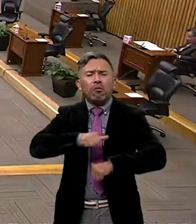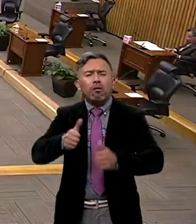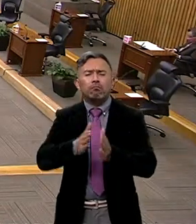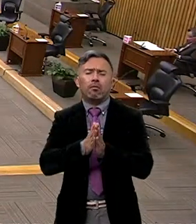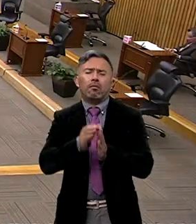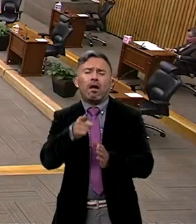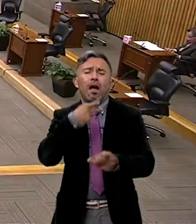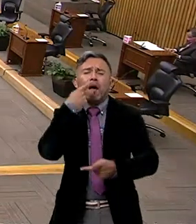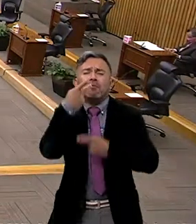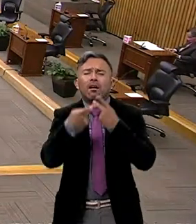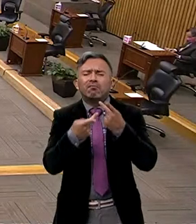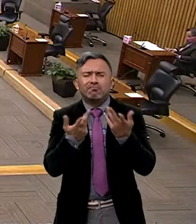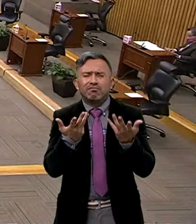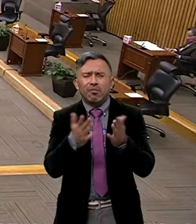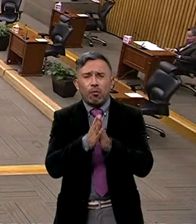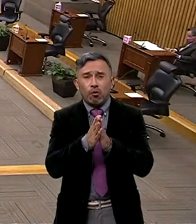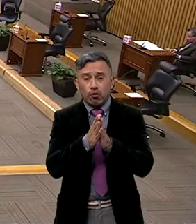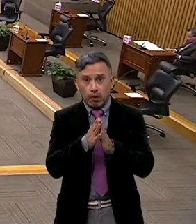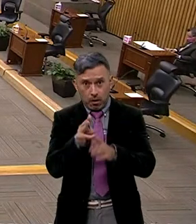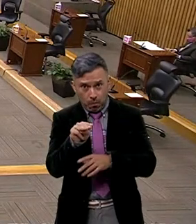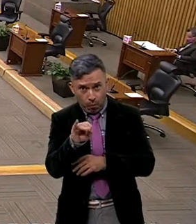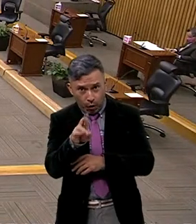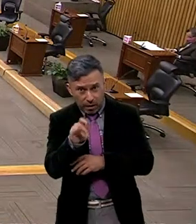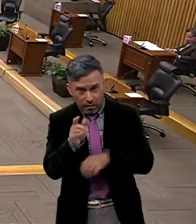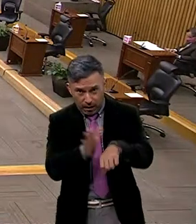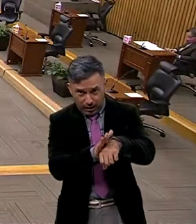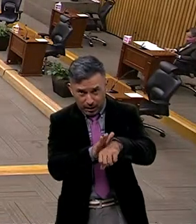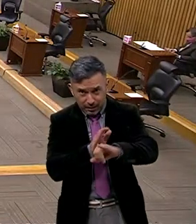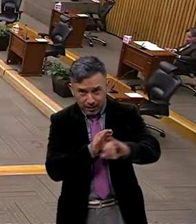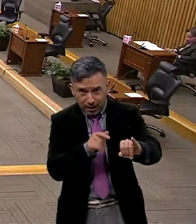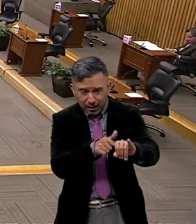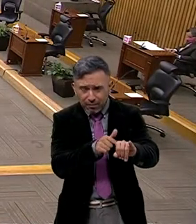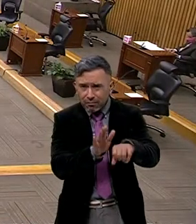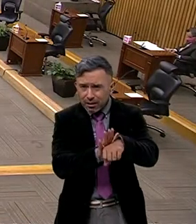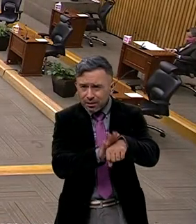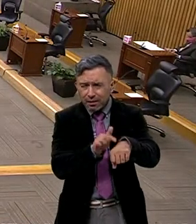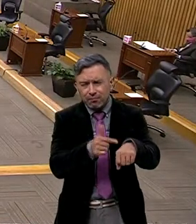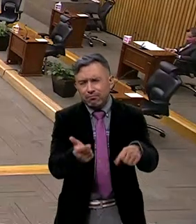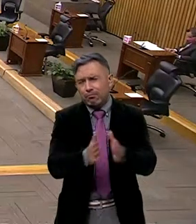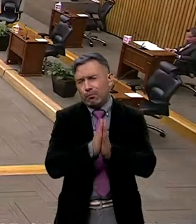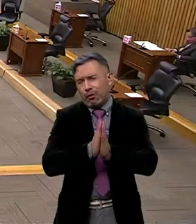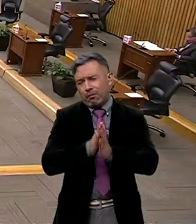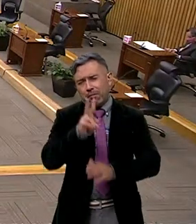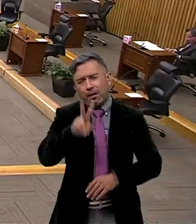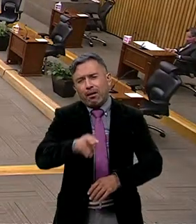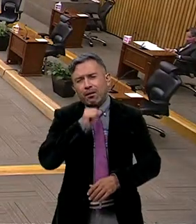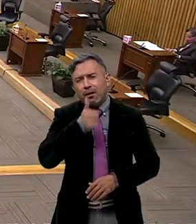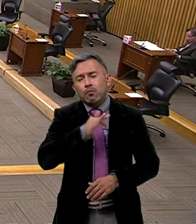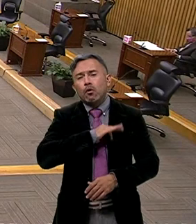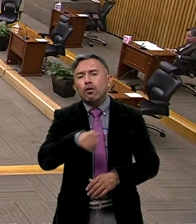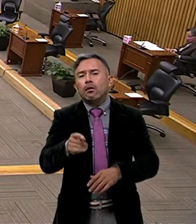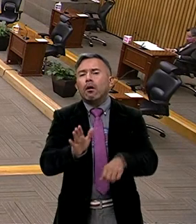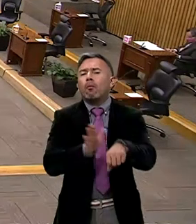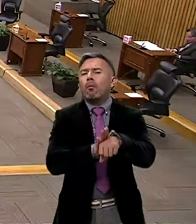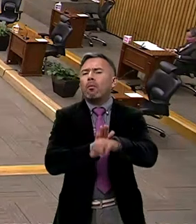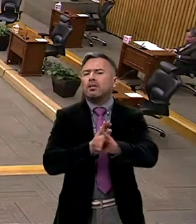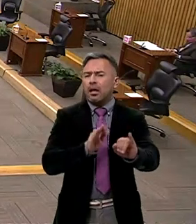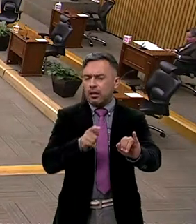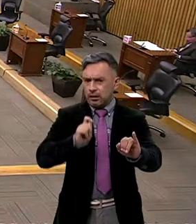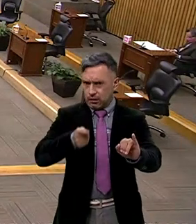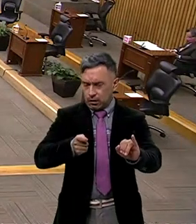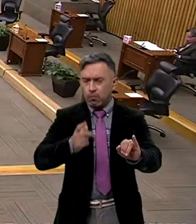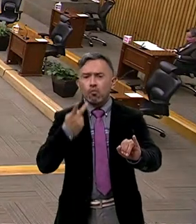izquierda en la izquierda la izquierda garantiza una política pública de derechos de igualdad